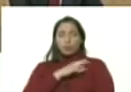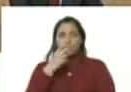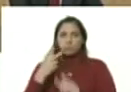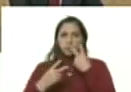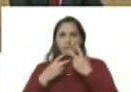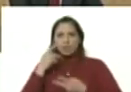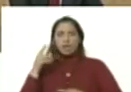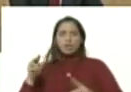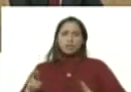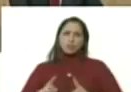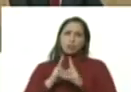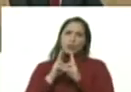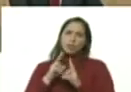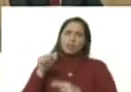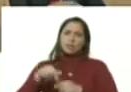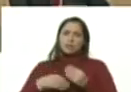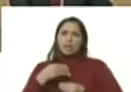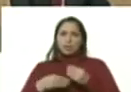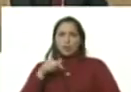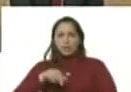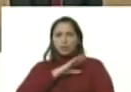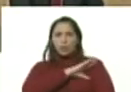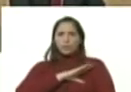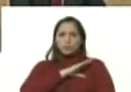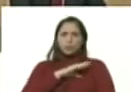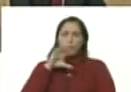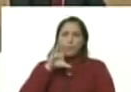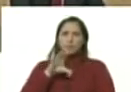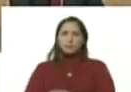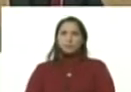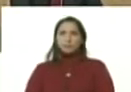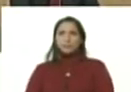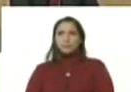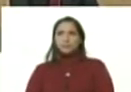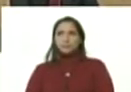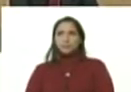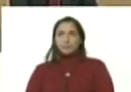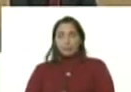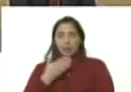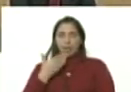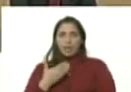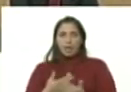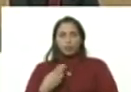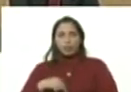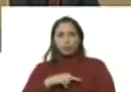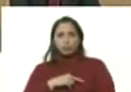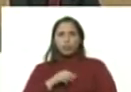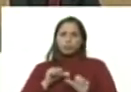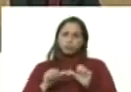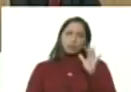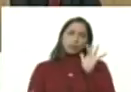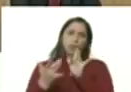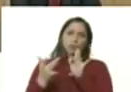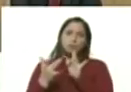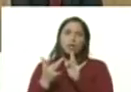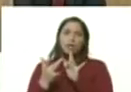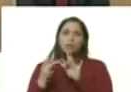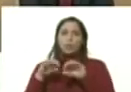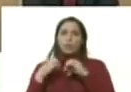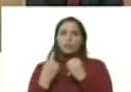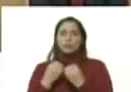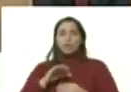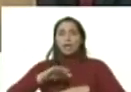viene realizando esta comisión aquí en el país? Sí, muchas gracias. Nosotros estamos en permanente contacto con la oficina de la